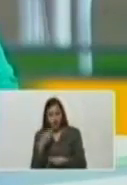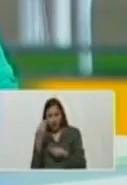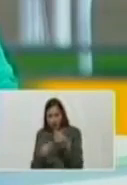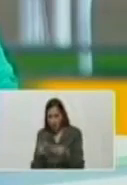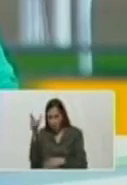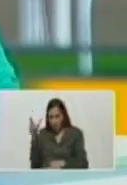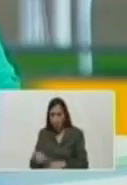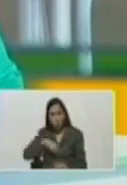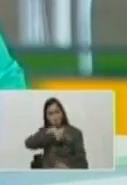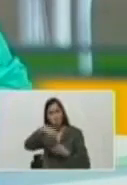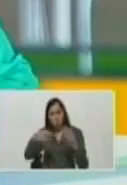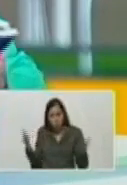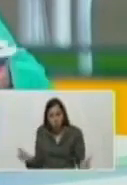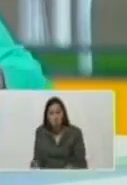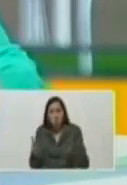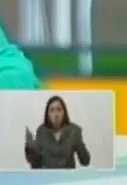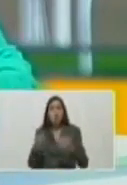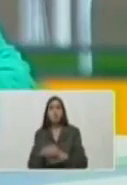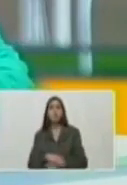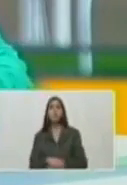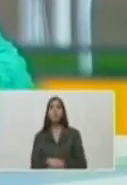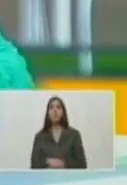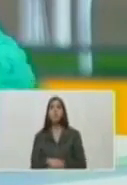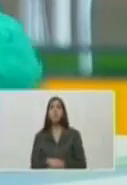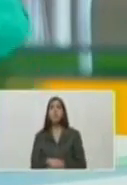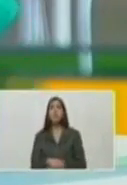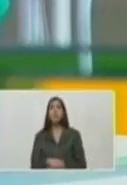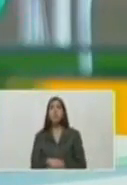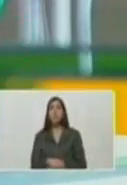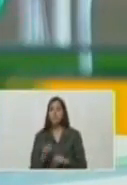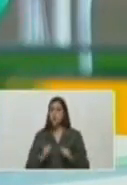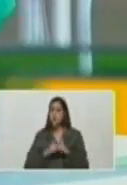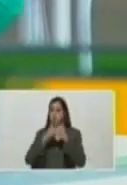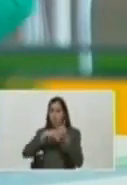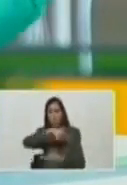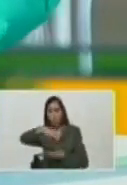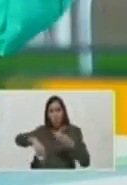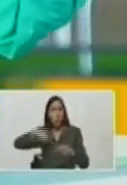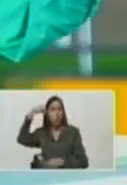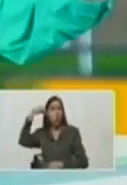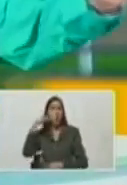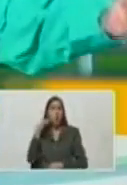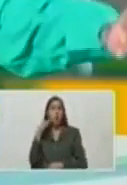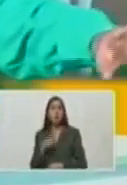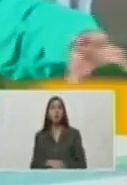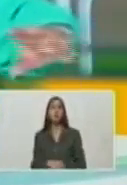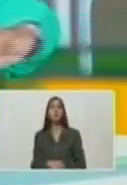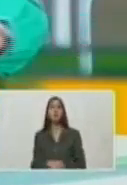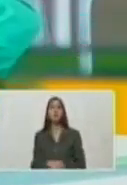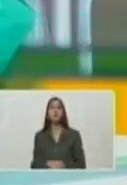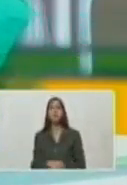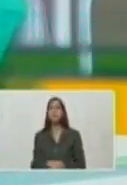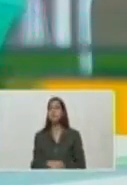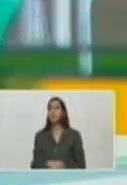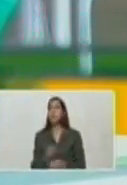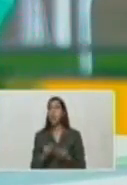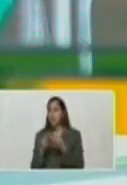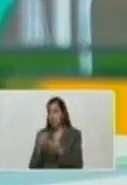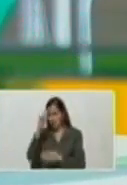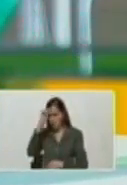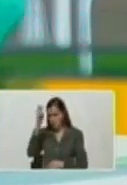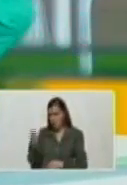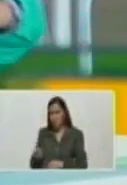la revolución bolivariana. El gran precursor de la revolución bolivariana. Hoy se le está dando un gran